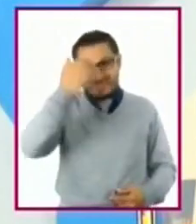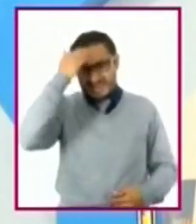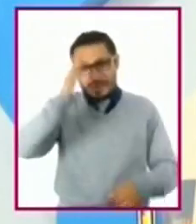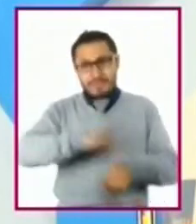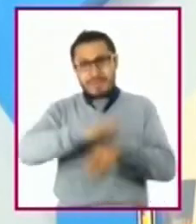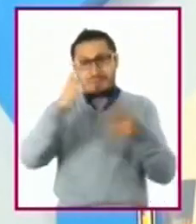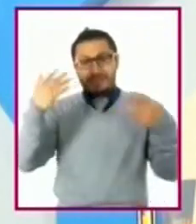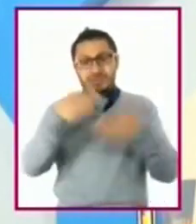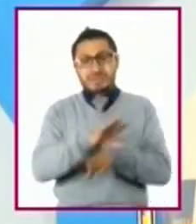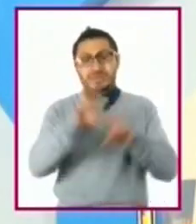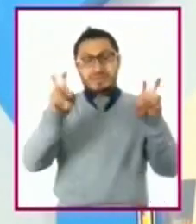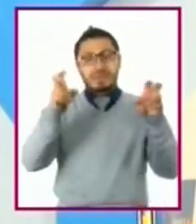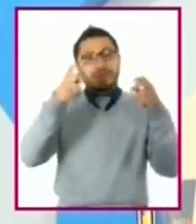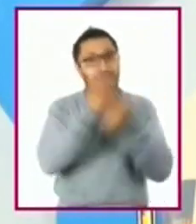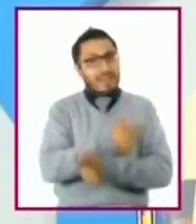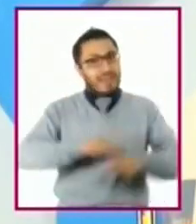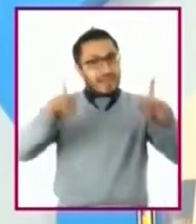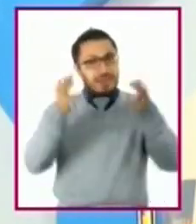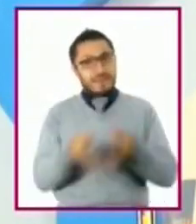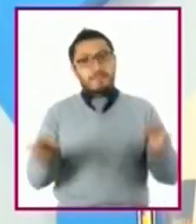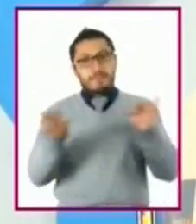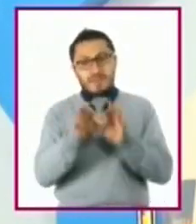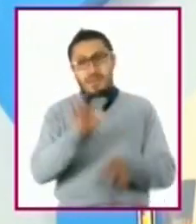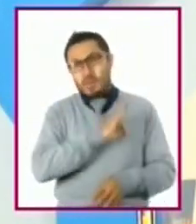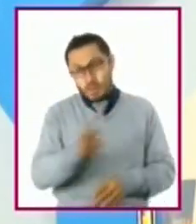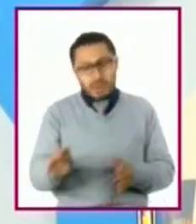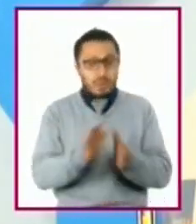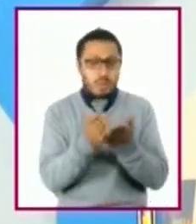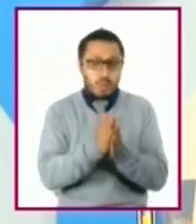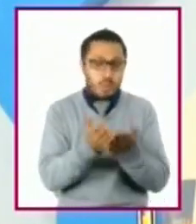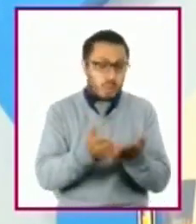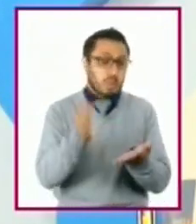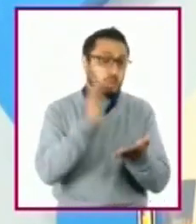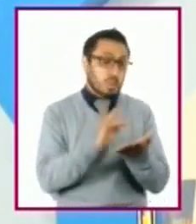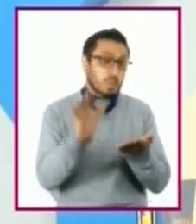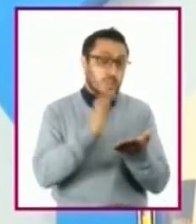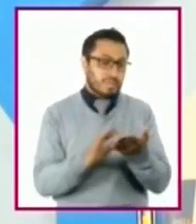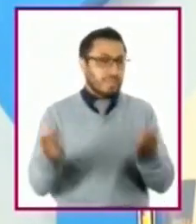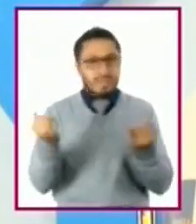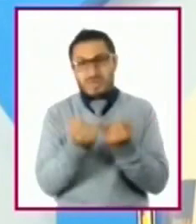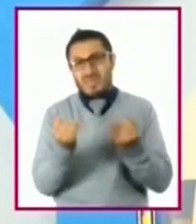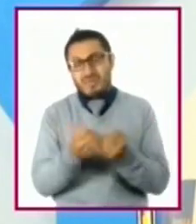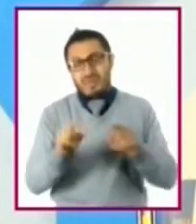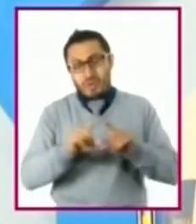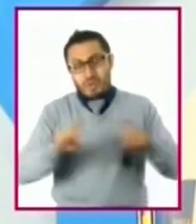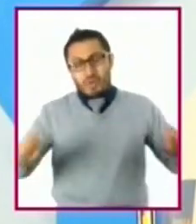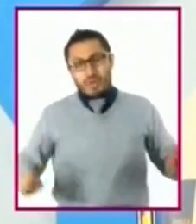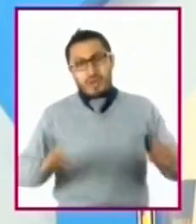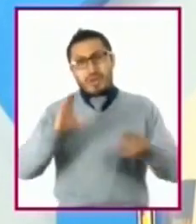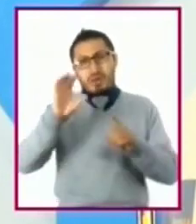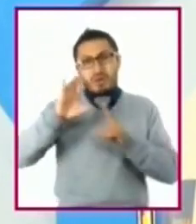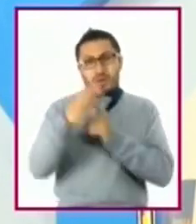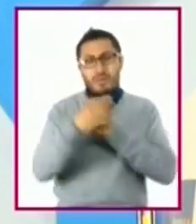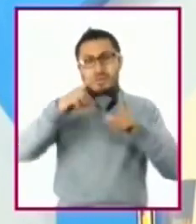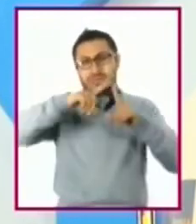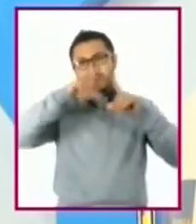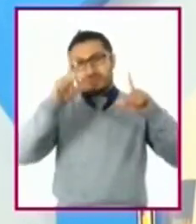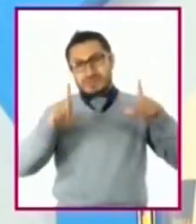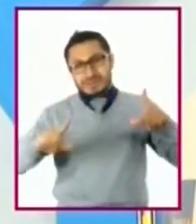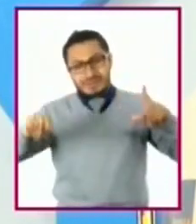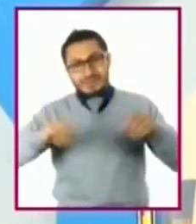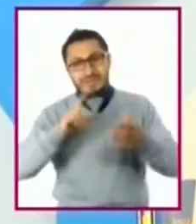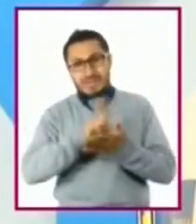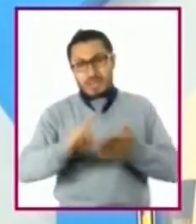libertades fundamentales, puedes consultar tu libro de texto, así como la página de la Comisión Nacional de los Derechos Humanos o